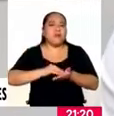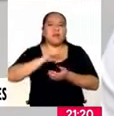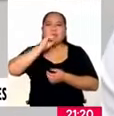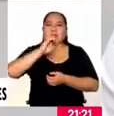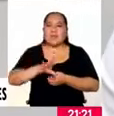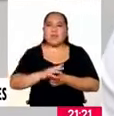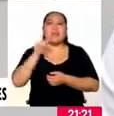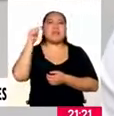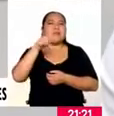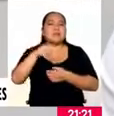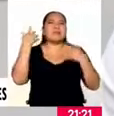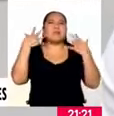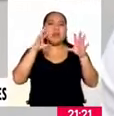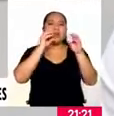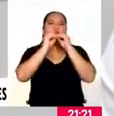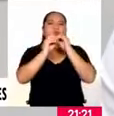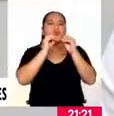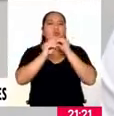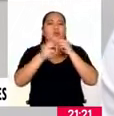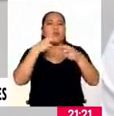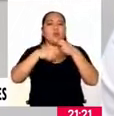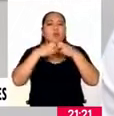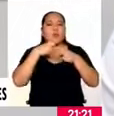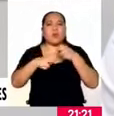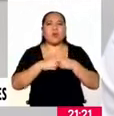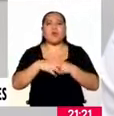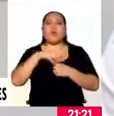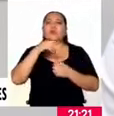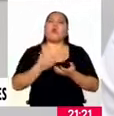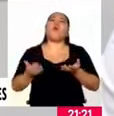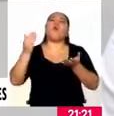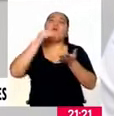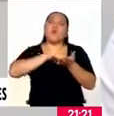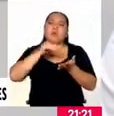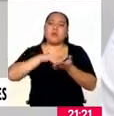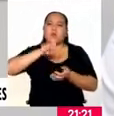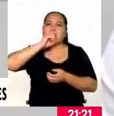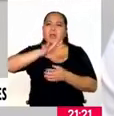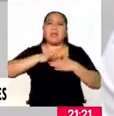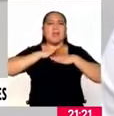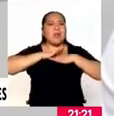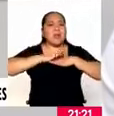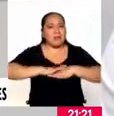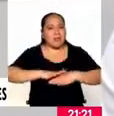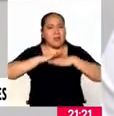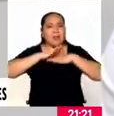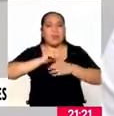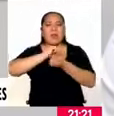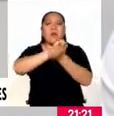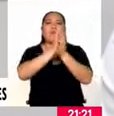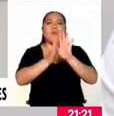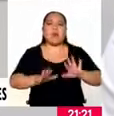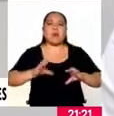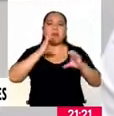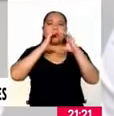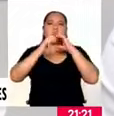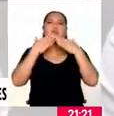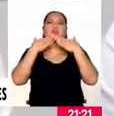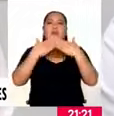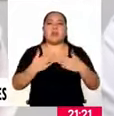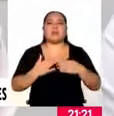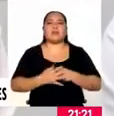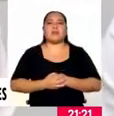solución a nuestros problemas en un clima, vuelvo a repetir, de tranquilidad, de paz y de diálogo. Muchas